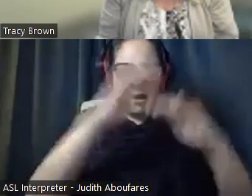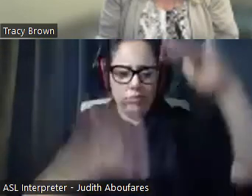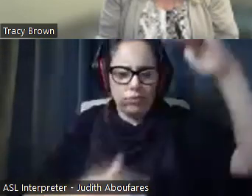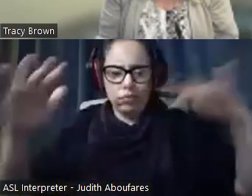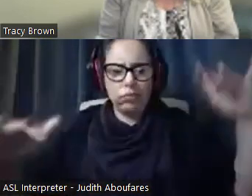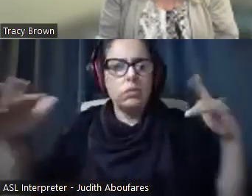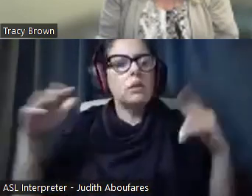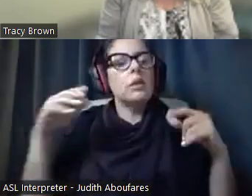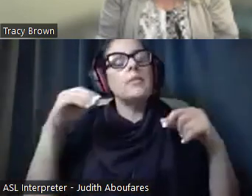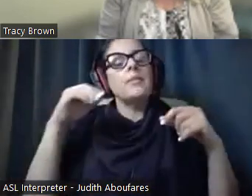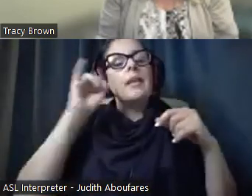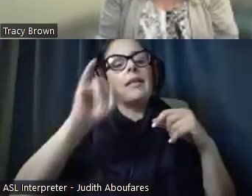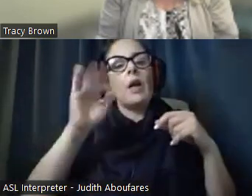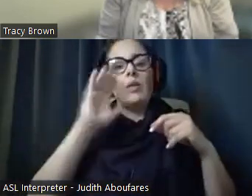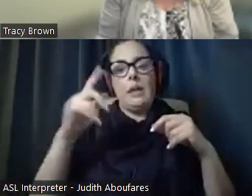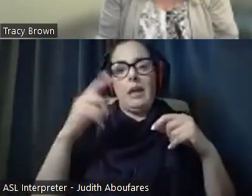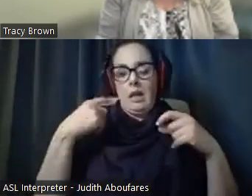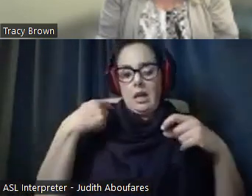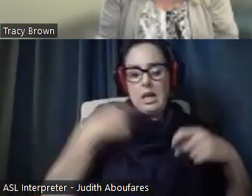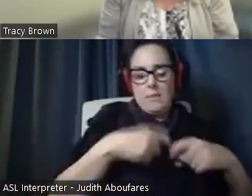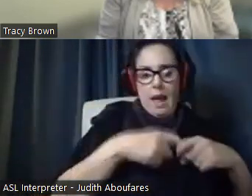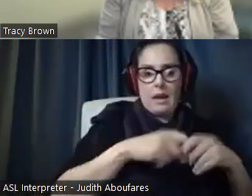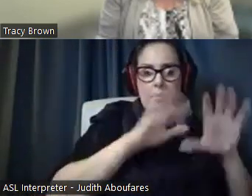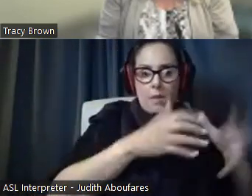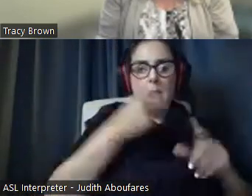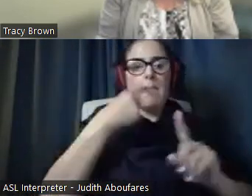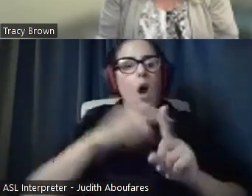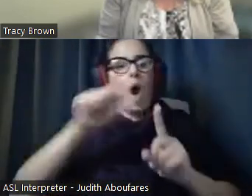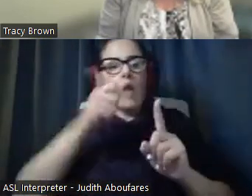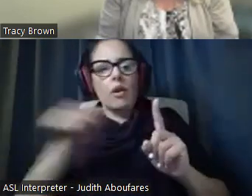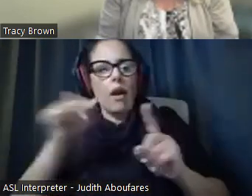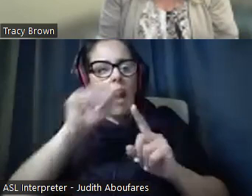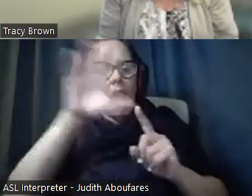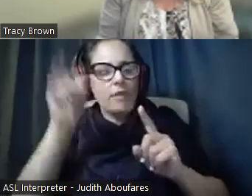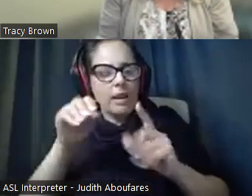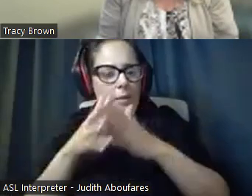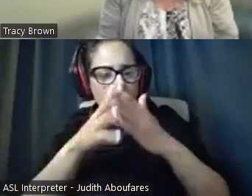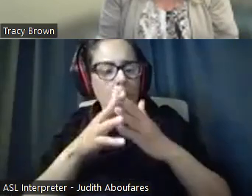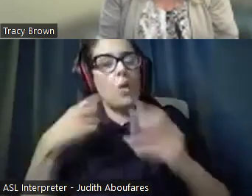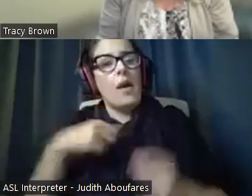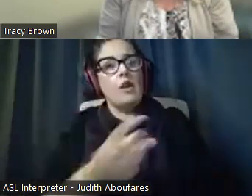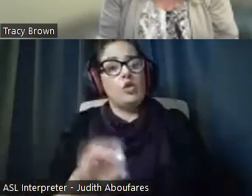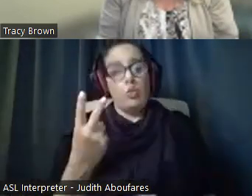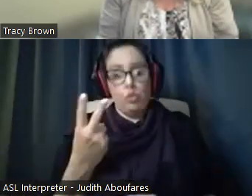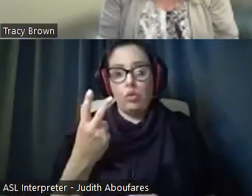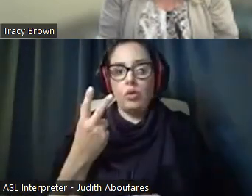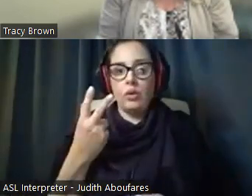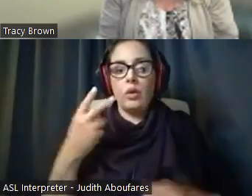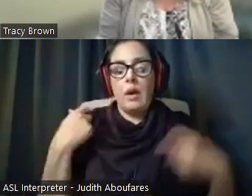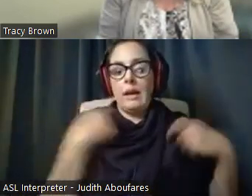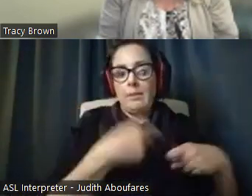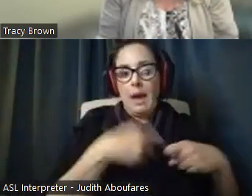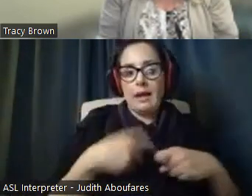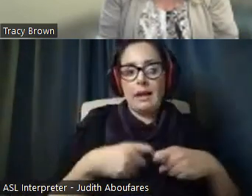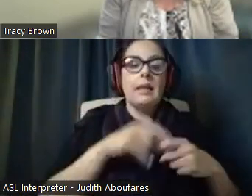de las falta de equidad en las poblaciones que sean africanas americanas.